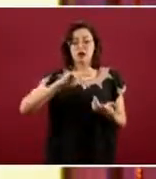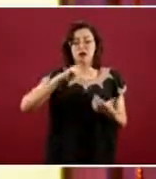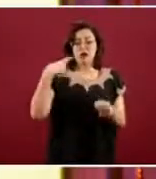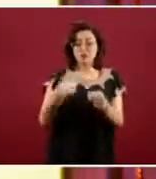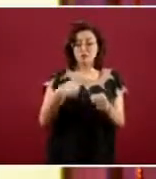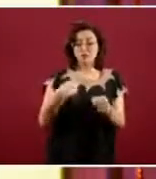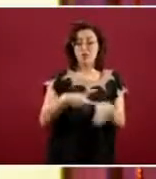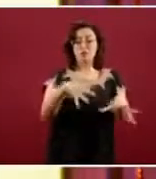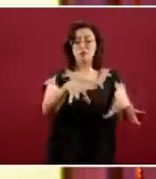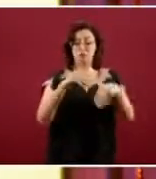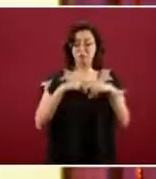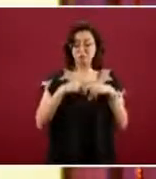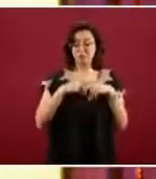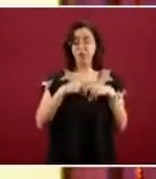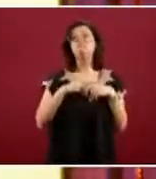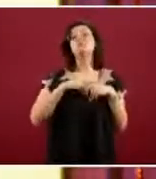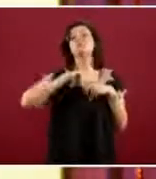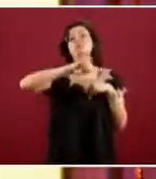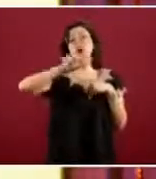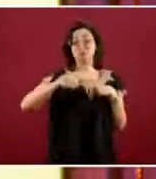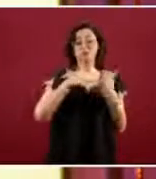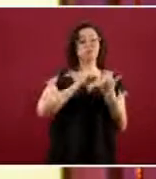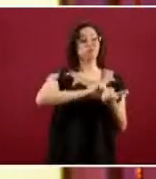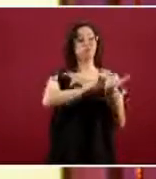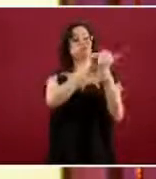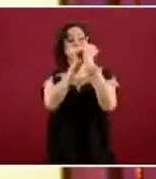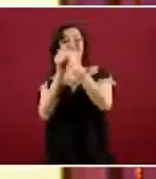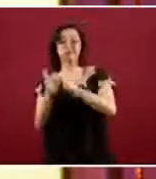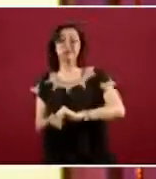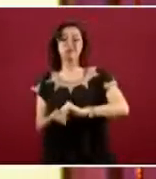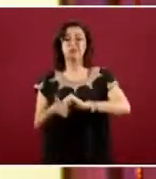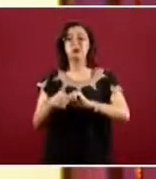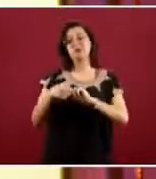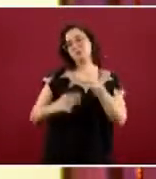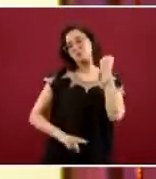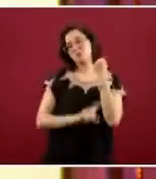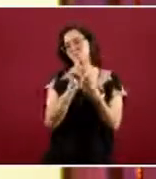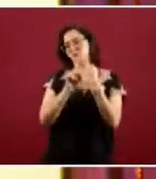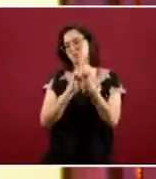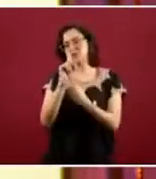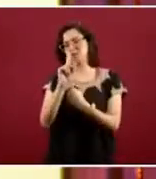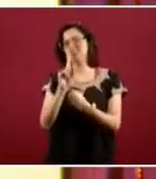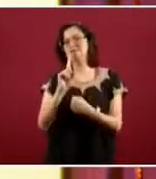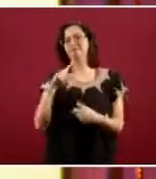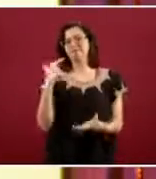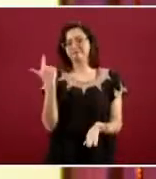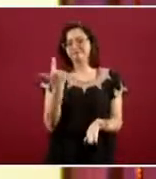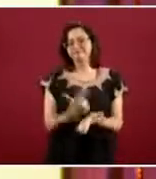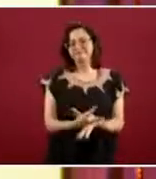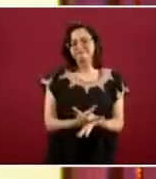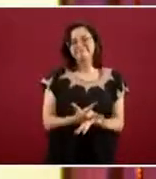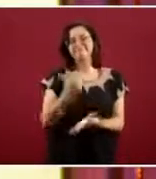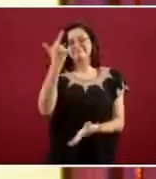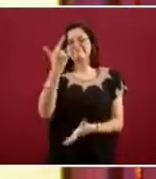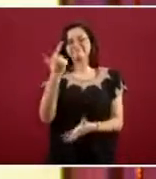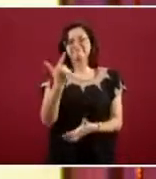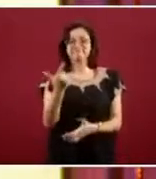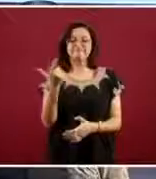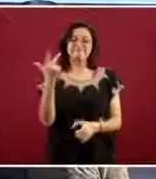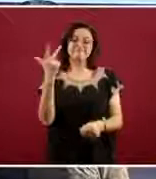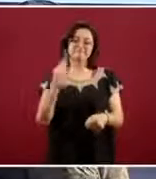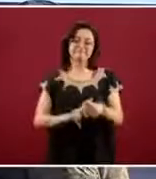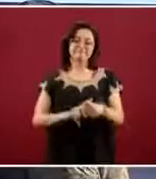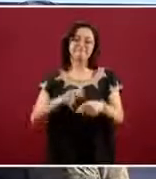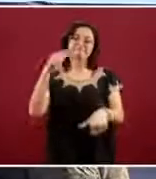enfermedad, sino para en su momento que se produzca algún tipo de complicación y que esto lleve a la persona